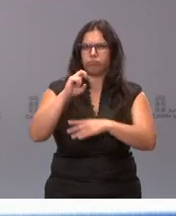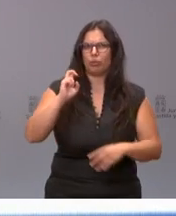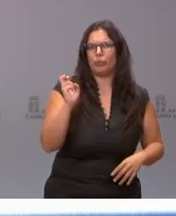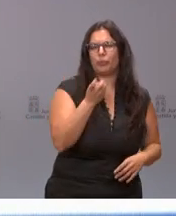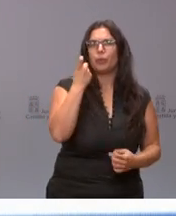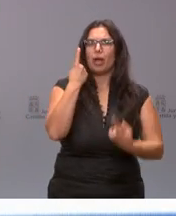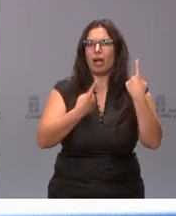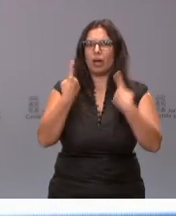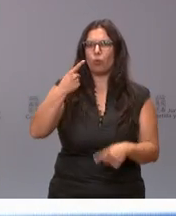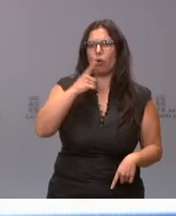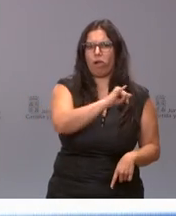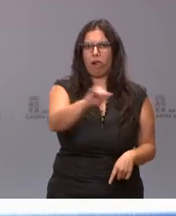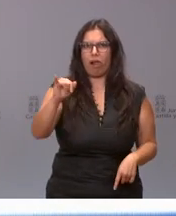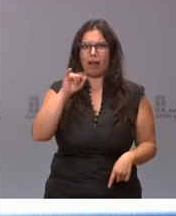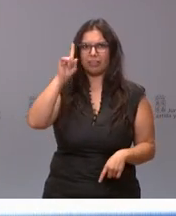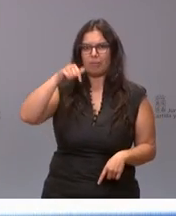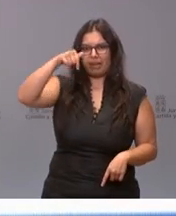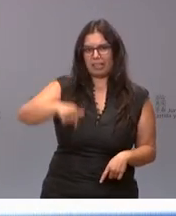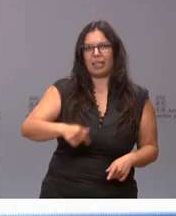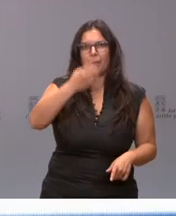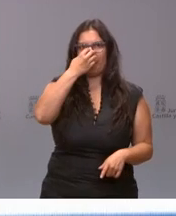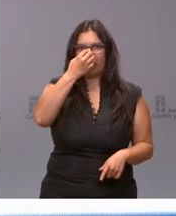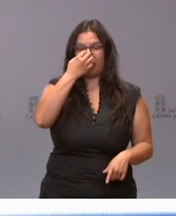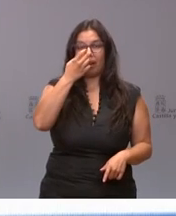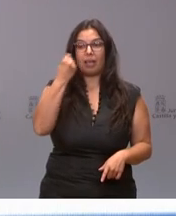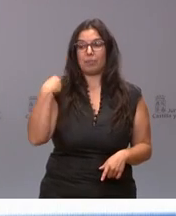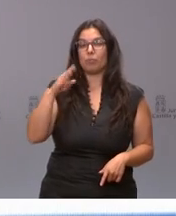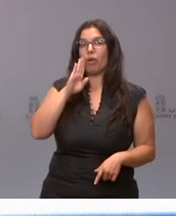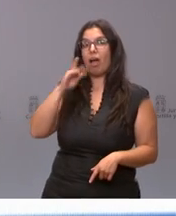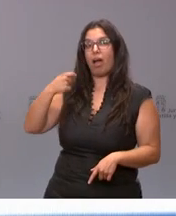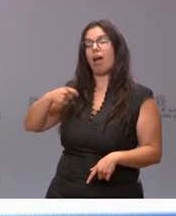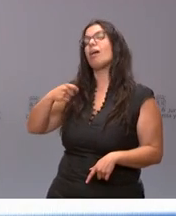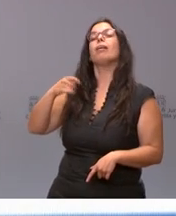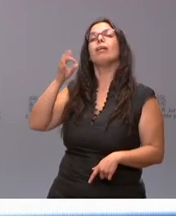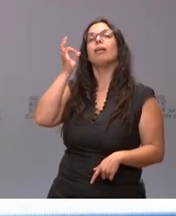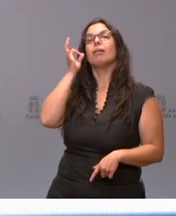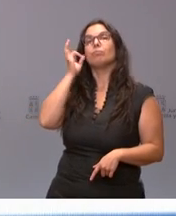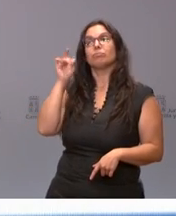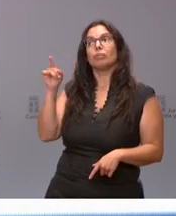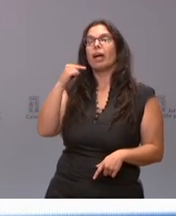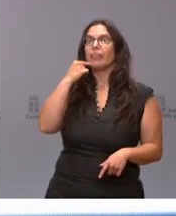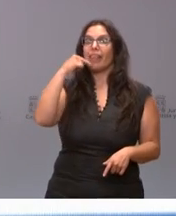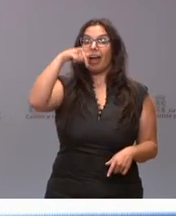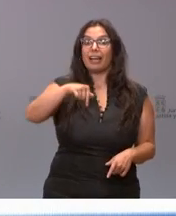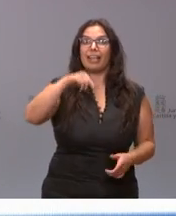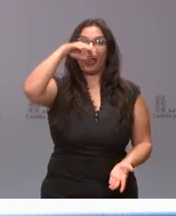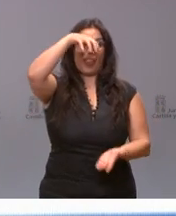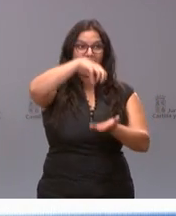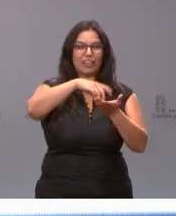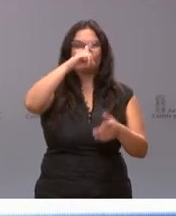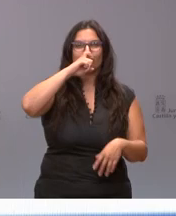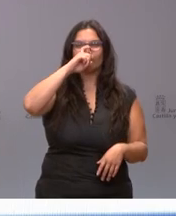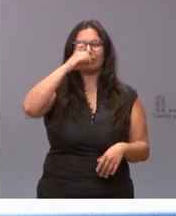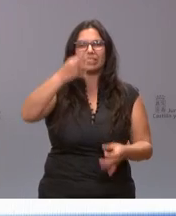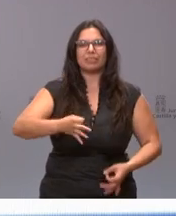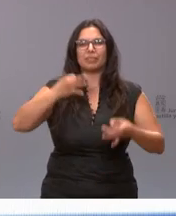sitúan aquí en Medina del Campo y, como bien nos decía Paula, lo haces en un lugar que recuerda permanentemente la figura